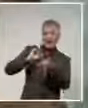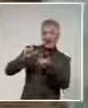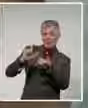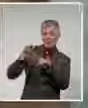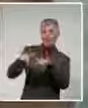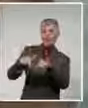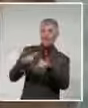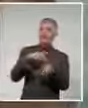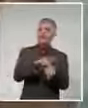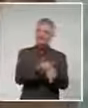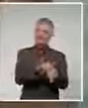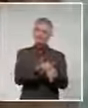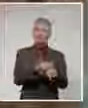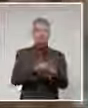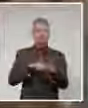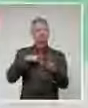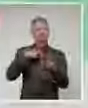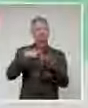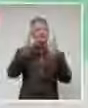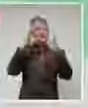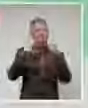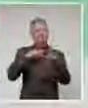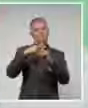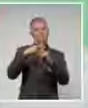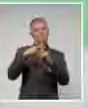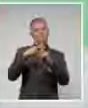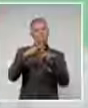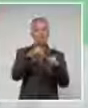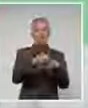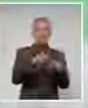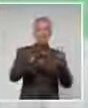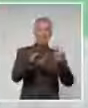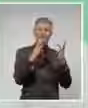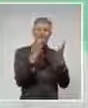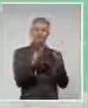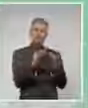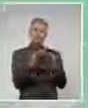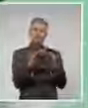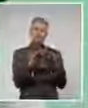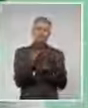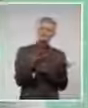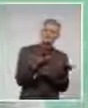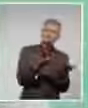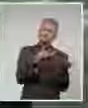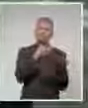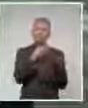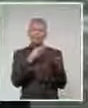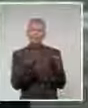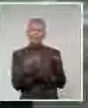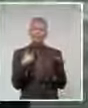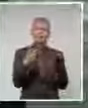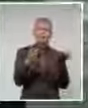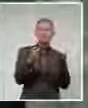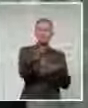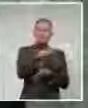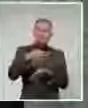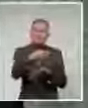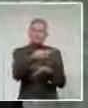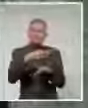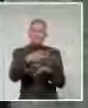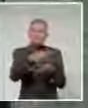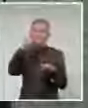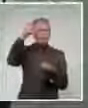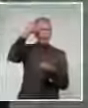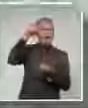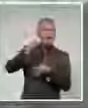proceder tiene un valor añadido. Hijo de una familia muy humilde que vive en la Piedra de Yao, municipio montañoso de Buey Arriba,